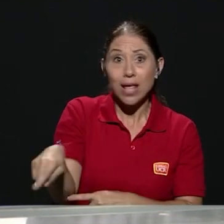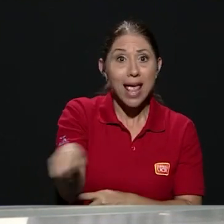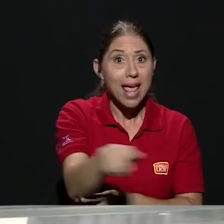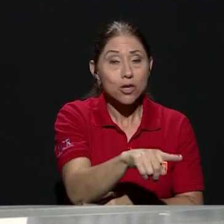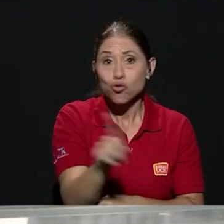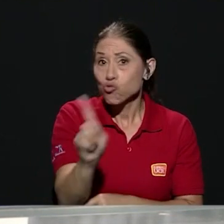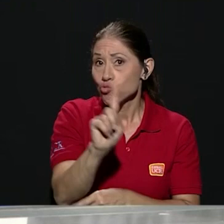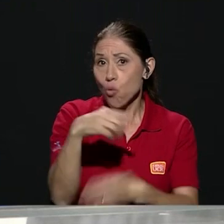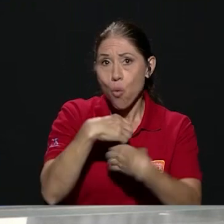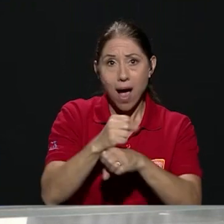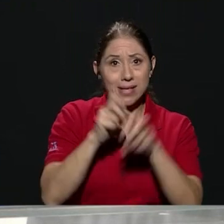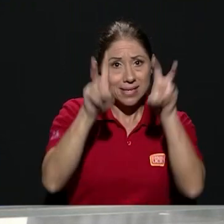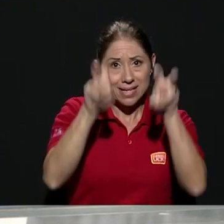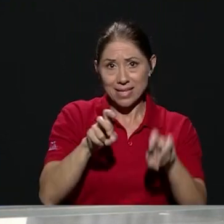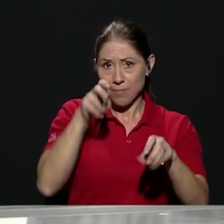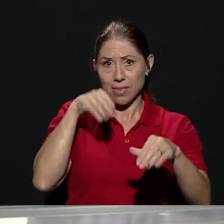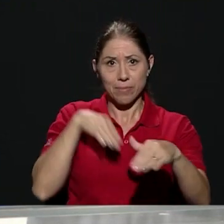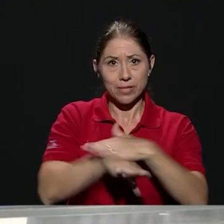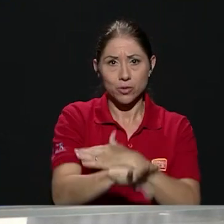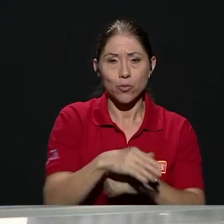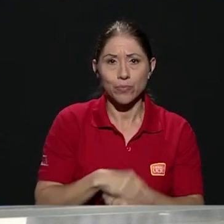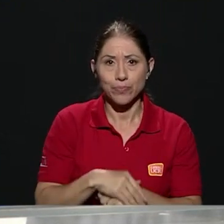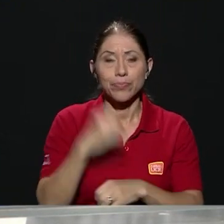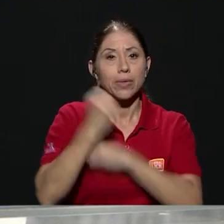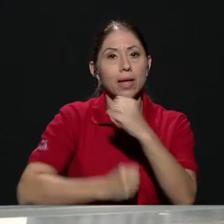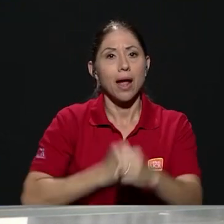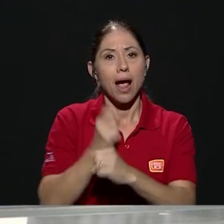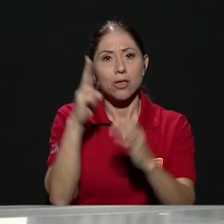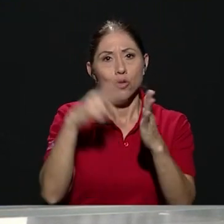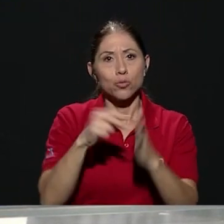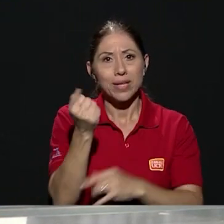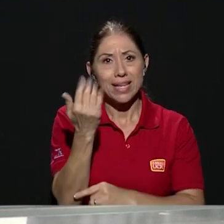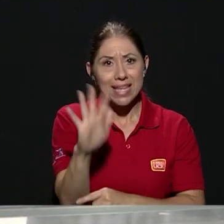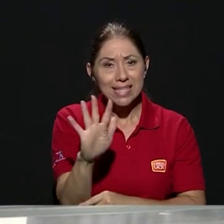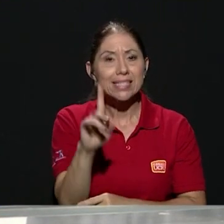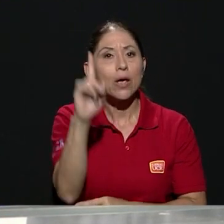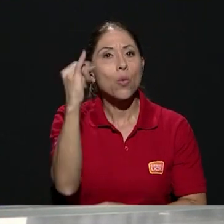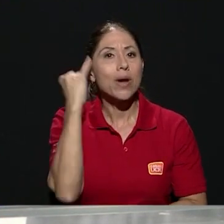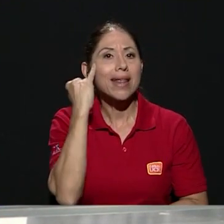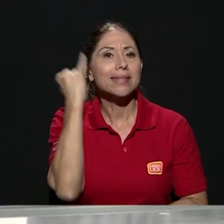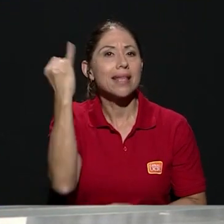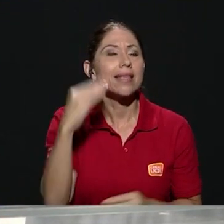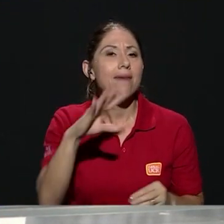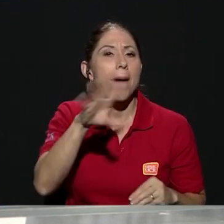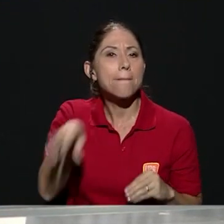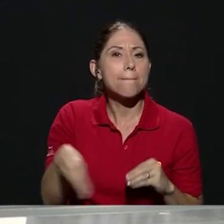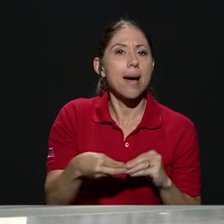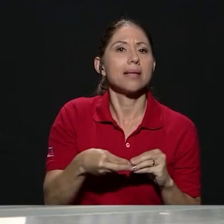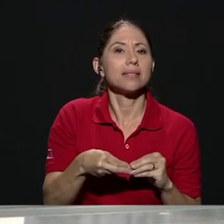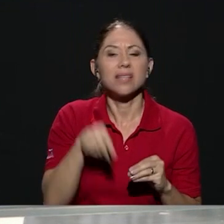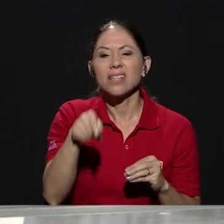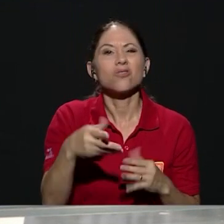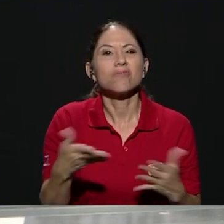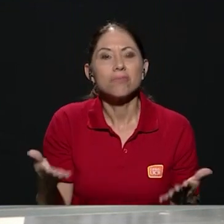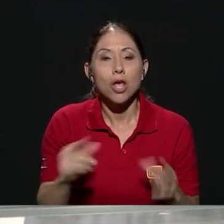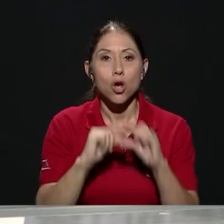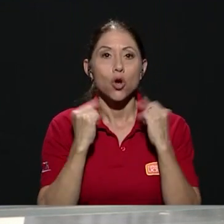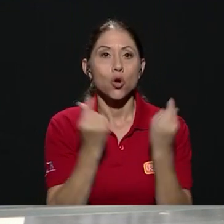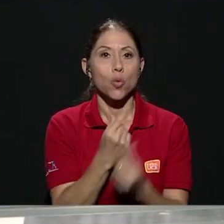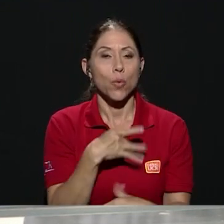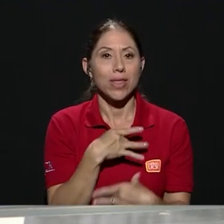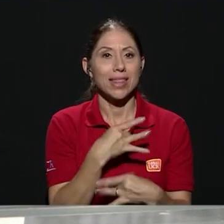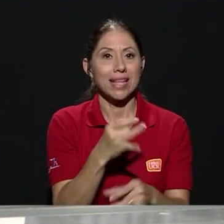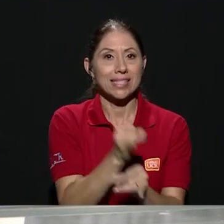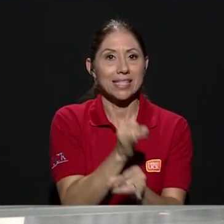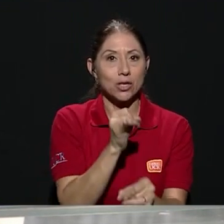admisión. Y a partir del 2015 viene una iniciativa más, que es Grupo de Interés